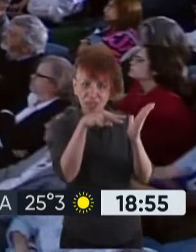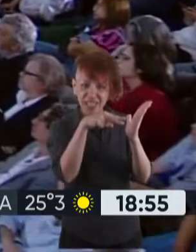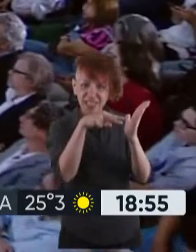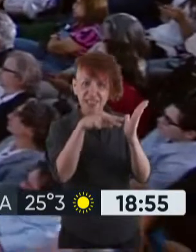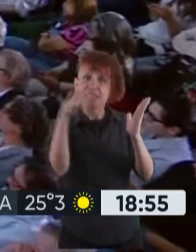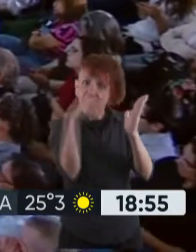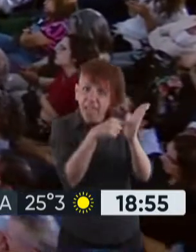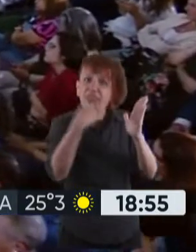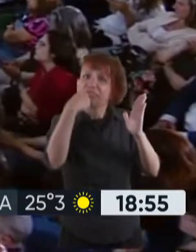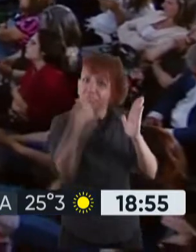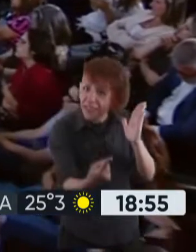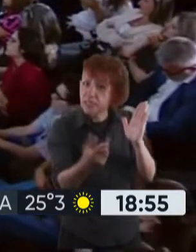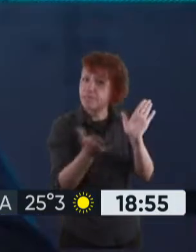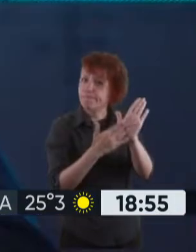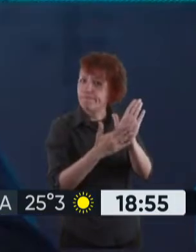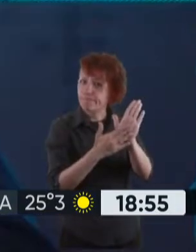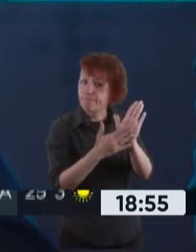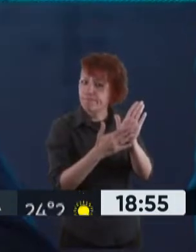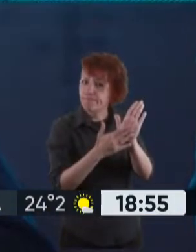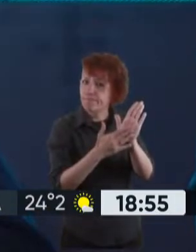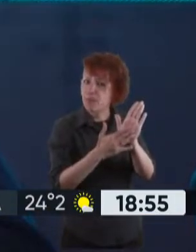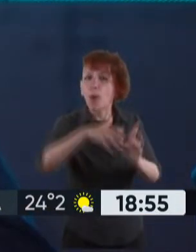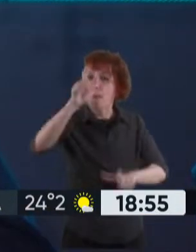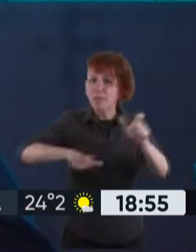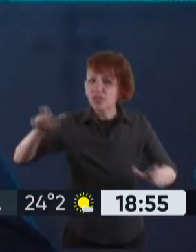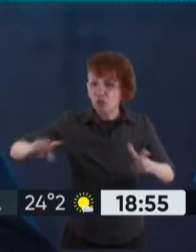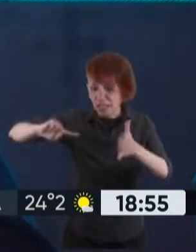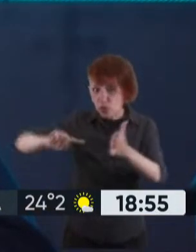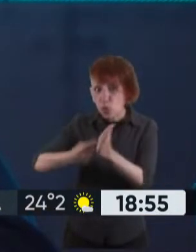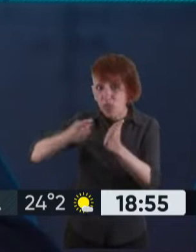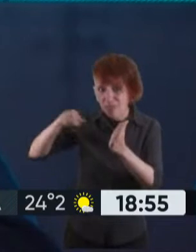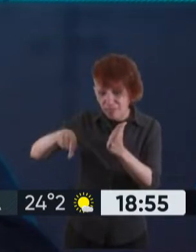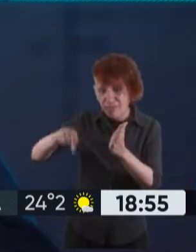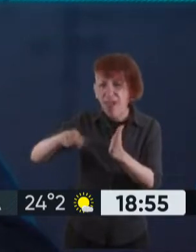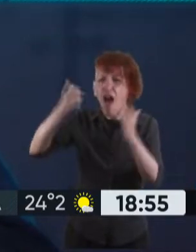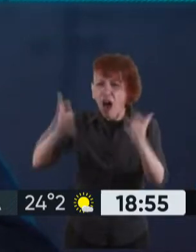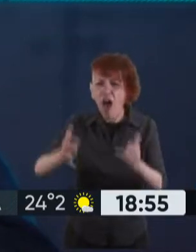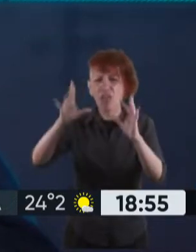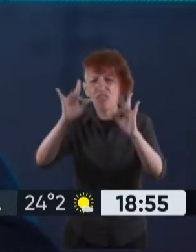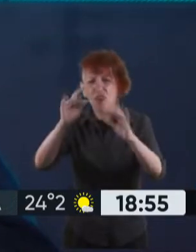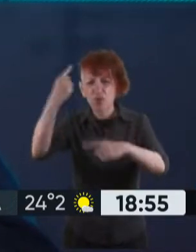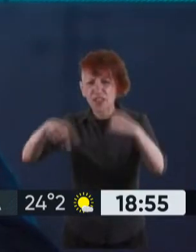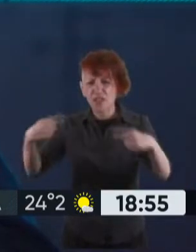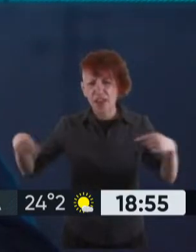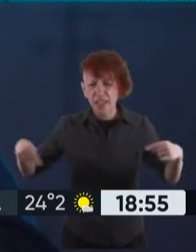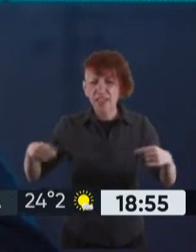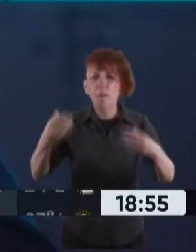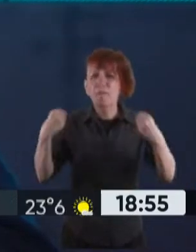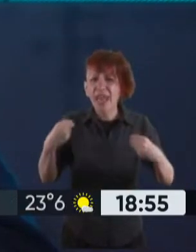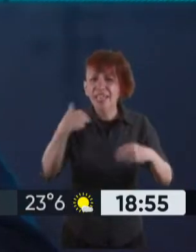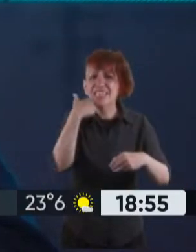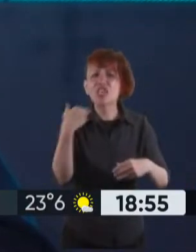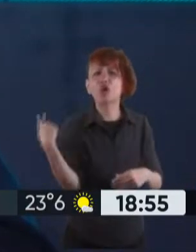argumentos. Dicen, los criollos que vivimos en la Ciudad de Buenos Aires tenemos muchas dificultades para que nuestros hijos